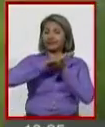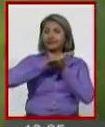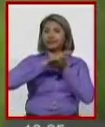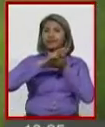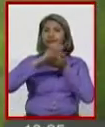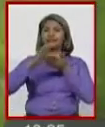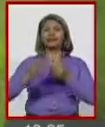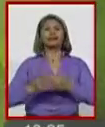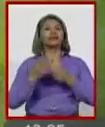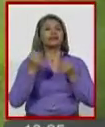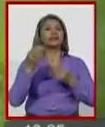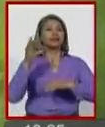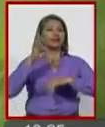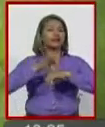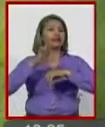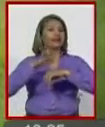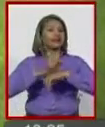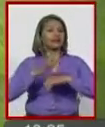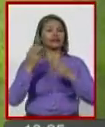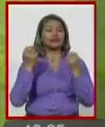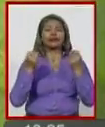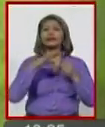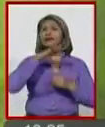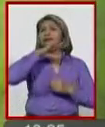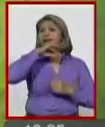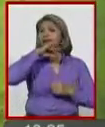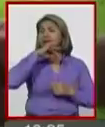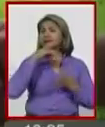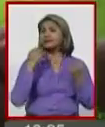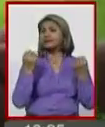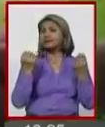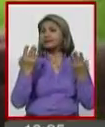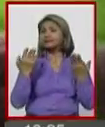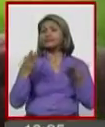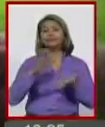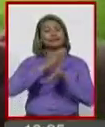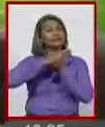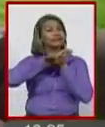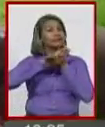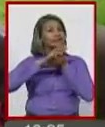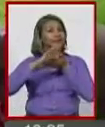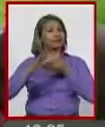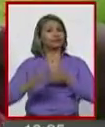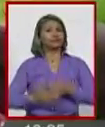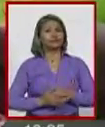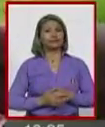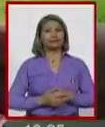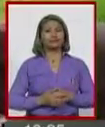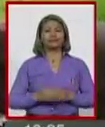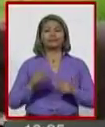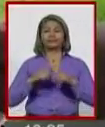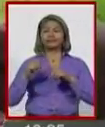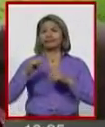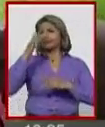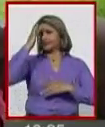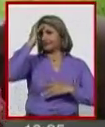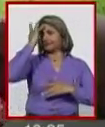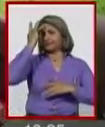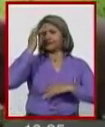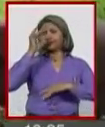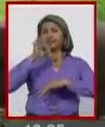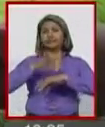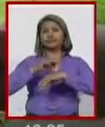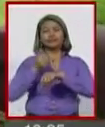limpiar, pues, ¿no? Hay harto mosquito. Sí, hay muchísima basura. Ahora sería bueno que limpien porque se viene lo que es el dengue, lo que es